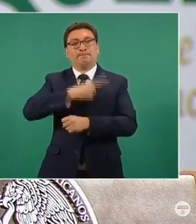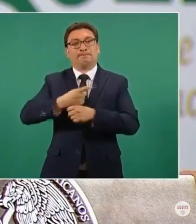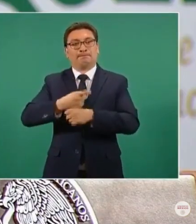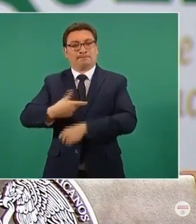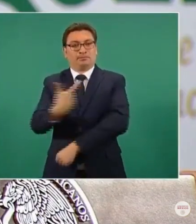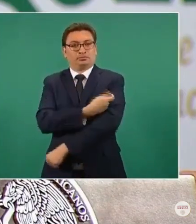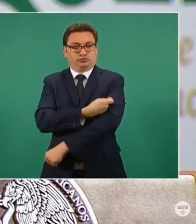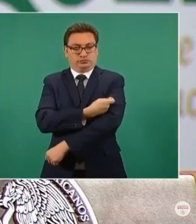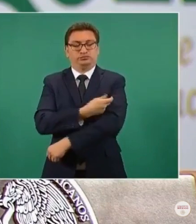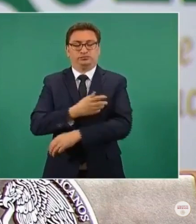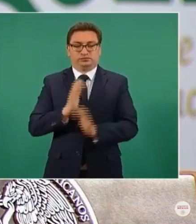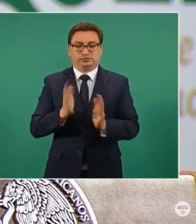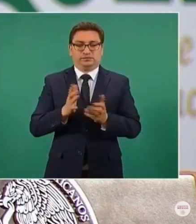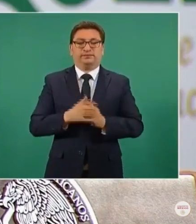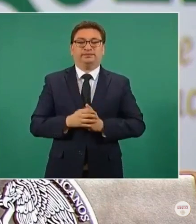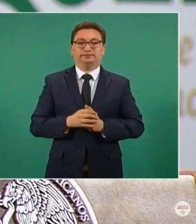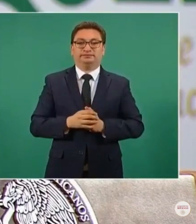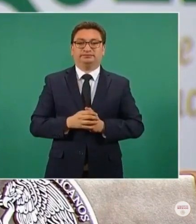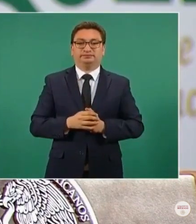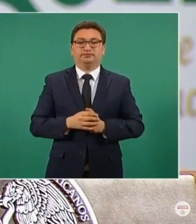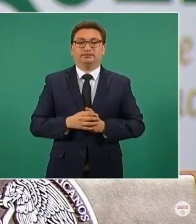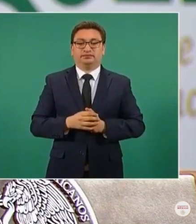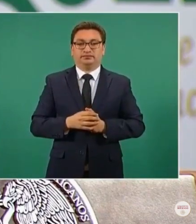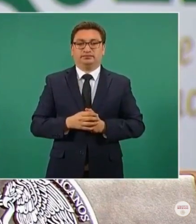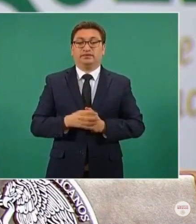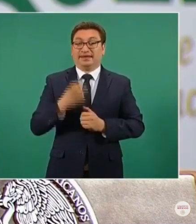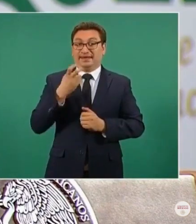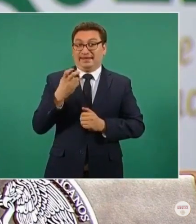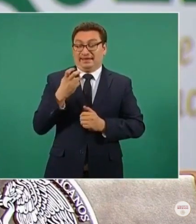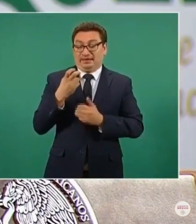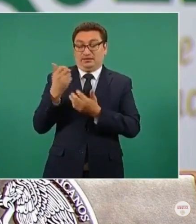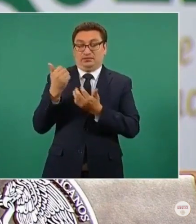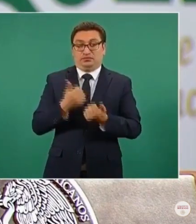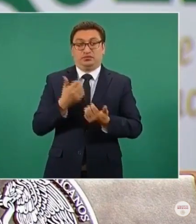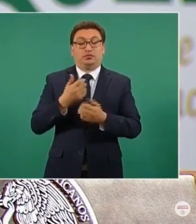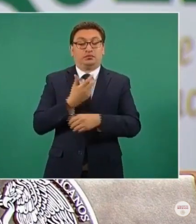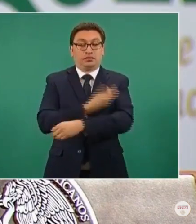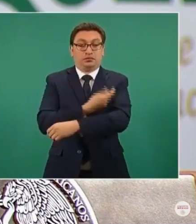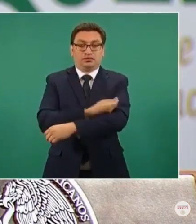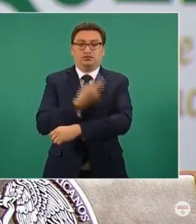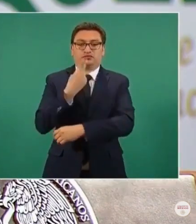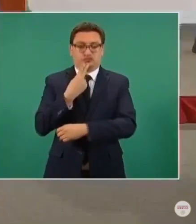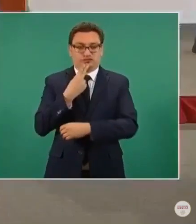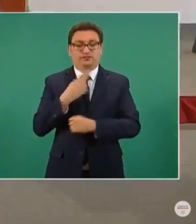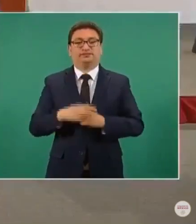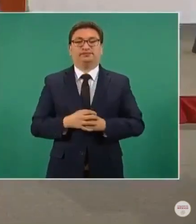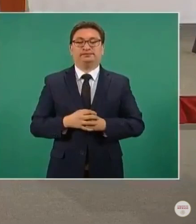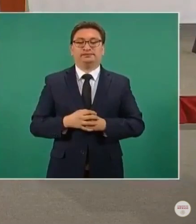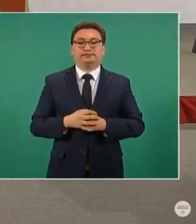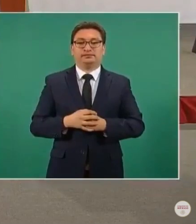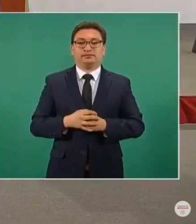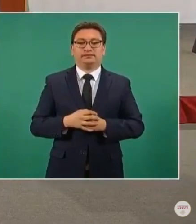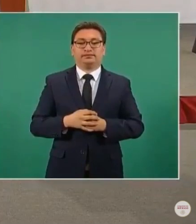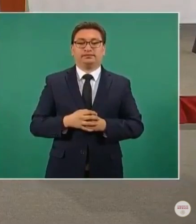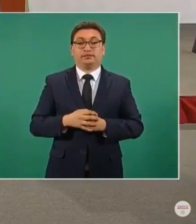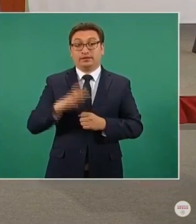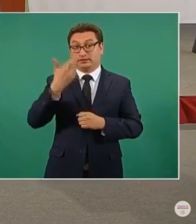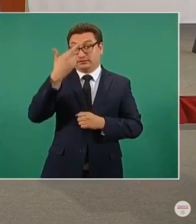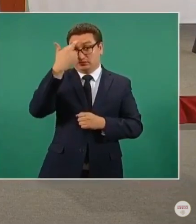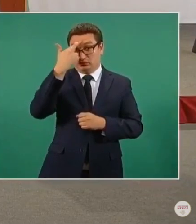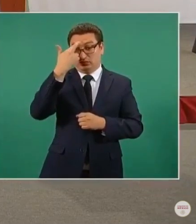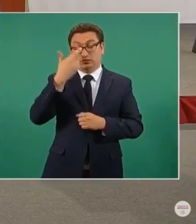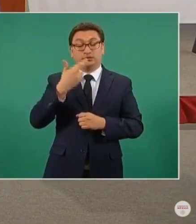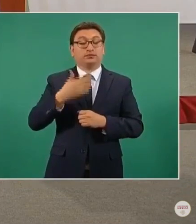Aquí estamos usando el resto de las vacunas. También recordar que no se ha cerrado completamente